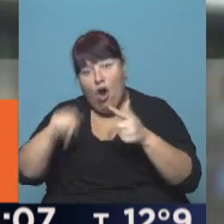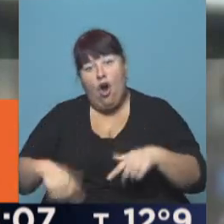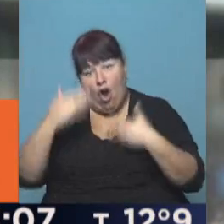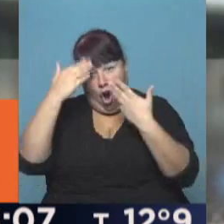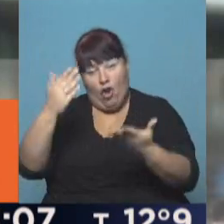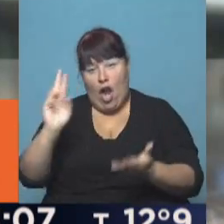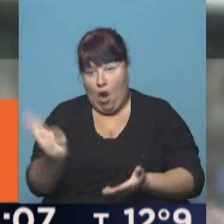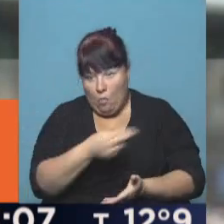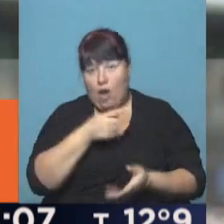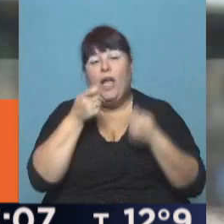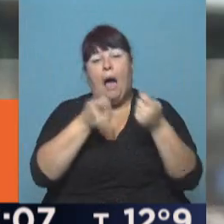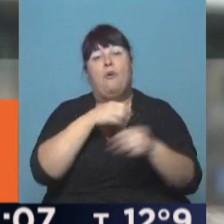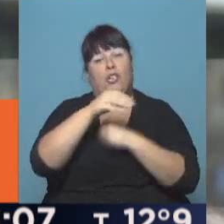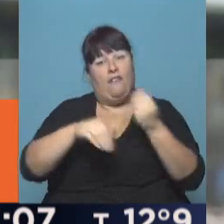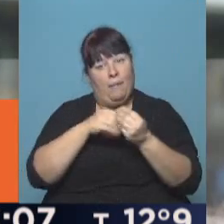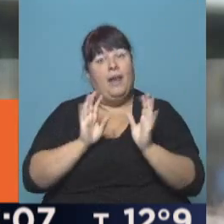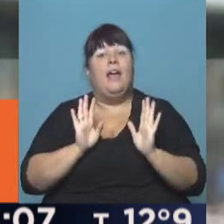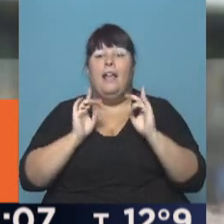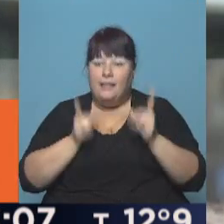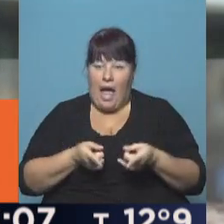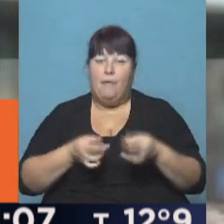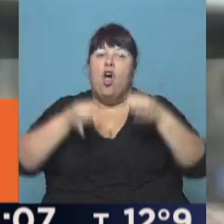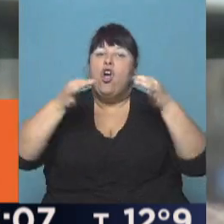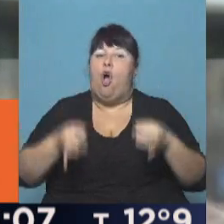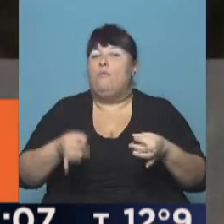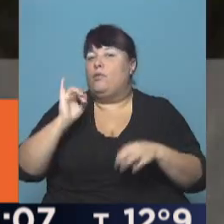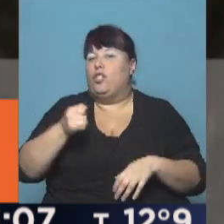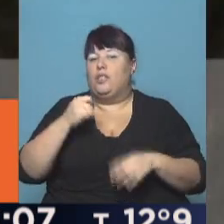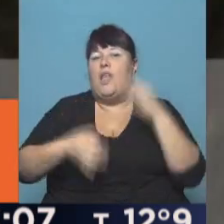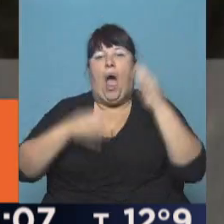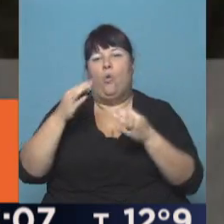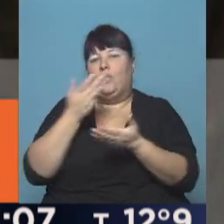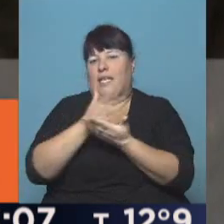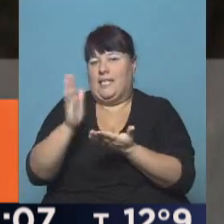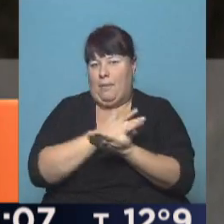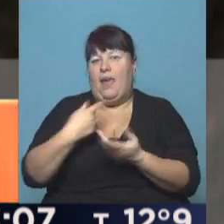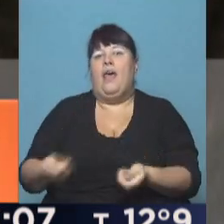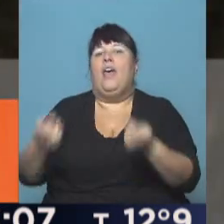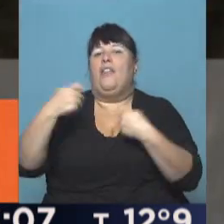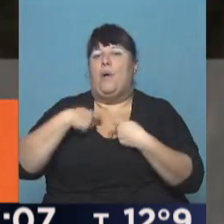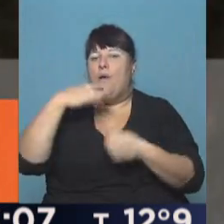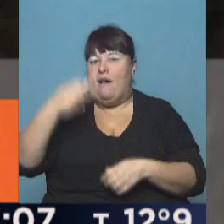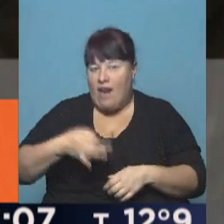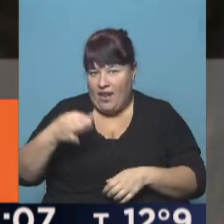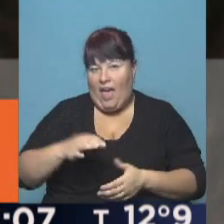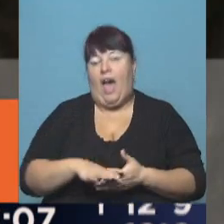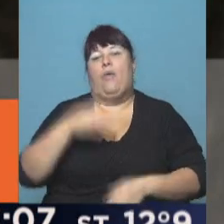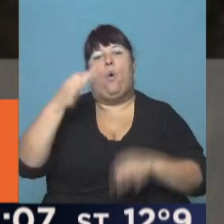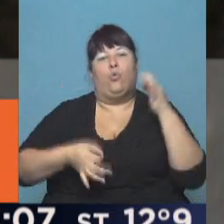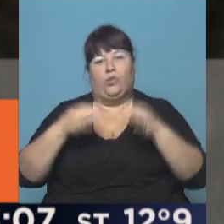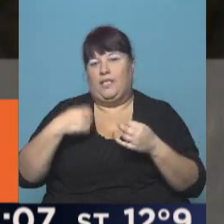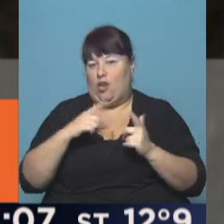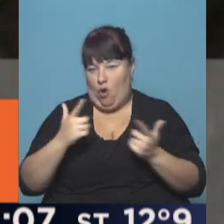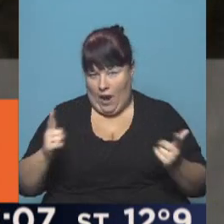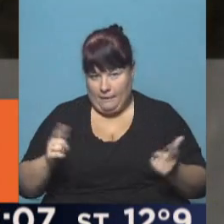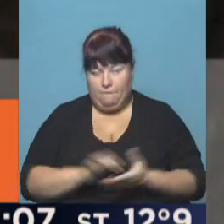honor a las víctimas, acompañar a las familias, pero el compromiso inquebrantable de una justicia independiente que nos devuelva la verdad y nos dé la justicia que no